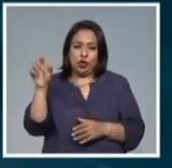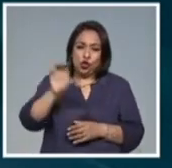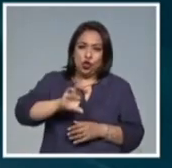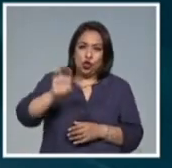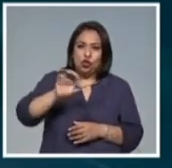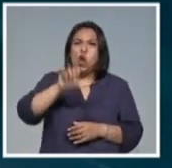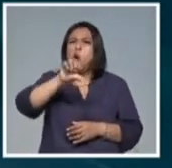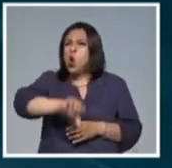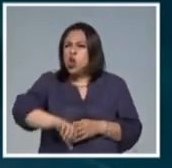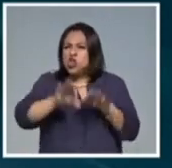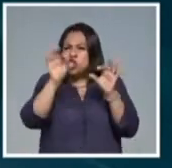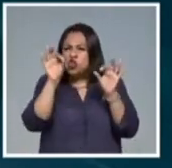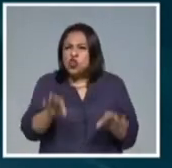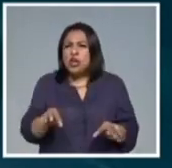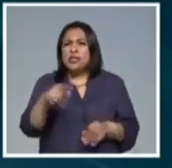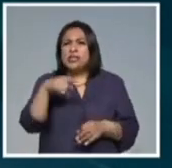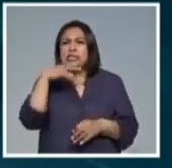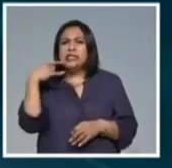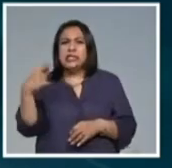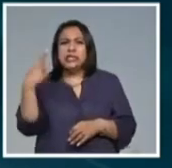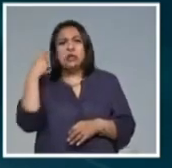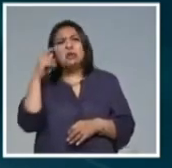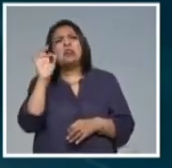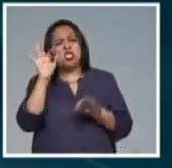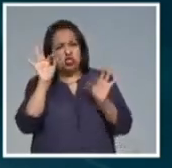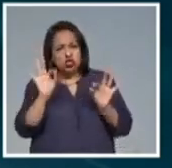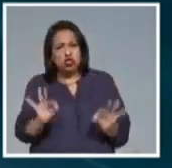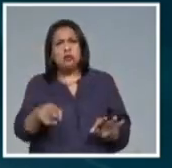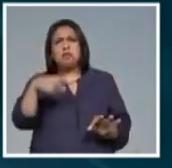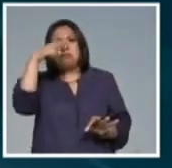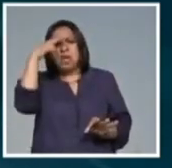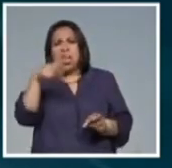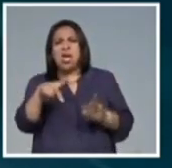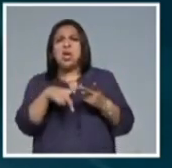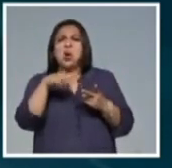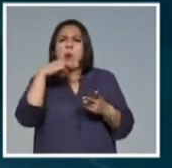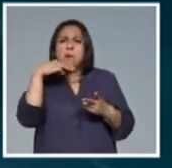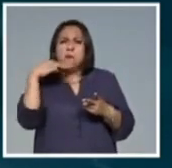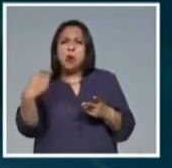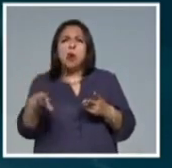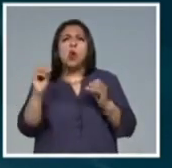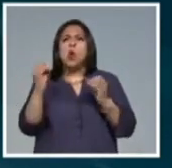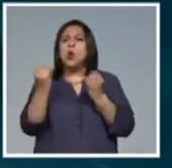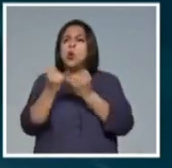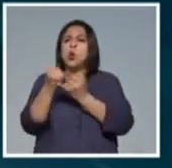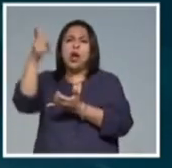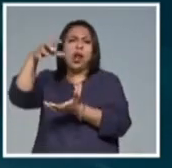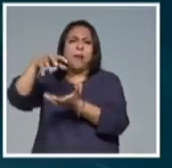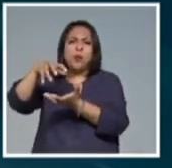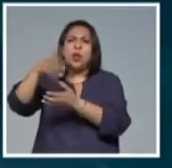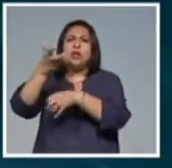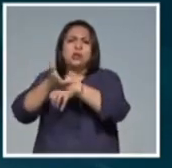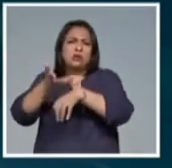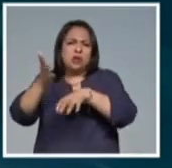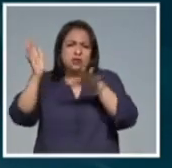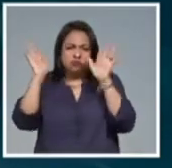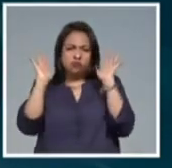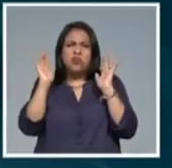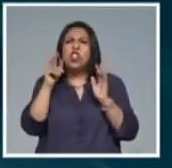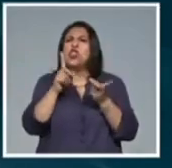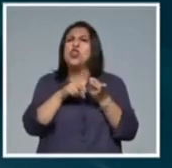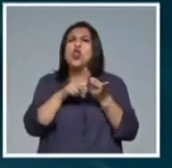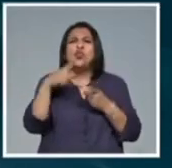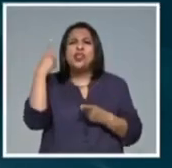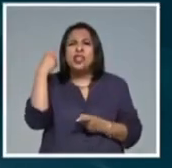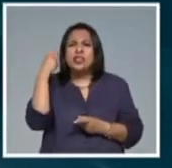hoy la salsa Tabasco? Quizá ya es tan mexicana como el mole y tan estadounidense como las hamburguesas. ¿Dónde existe ese